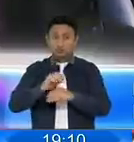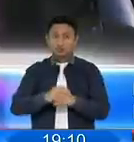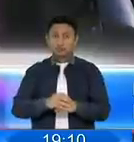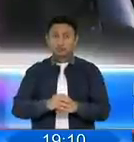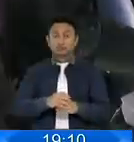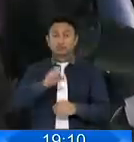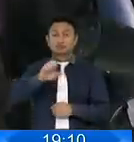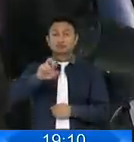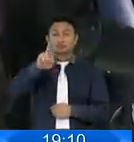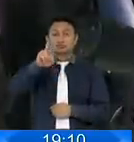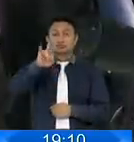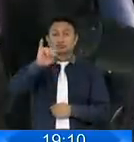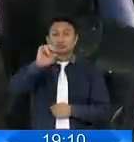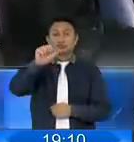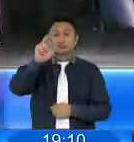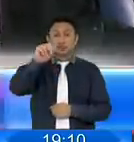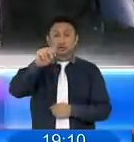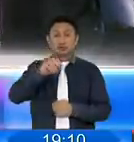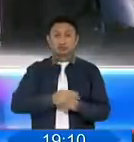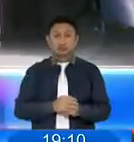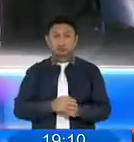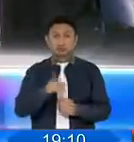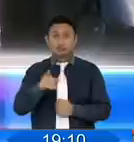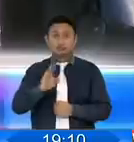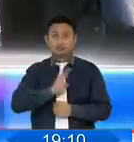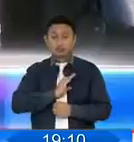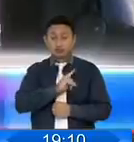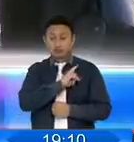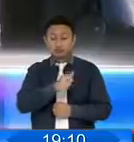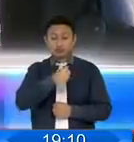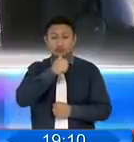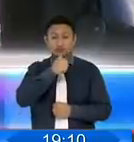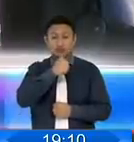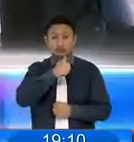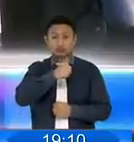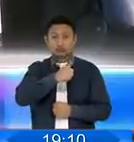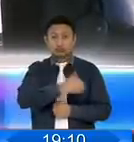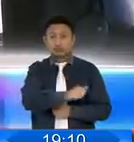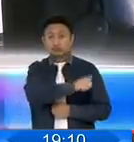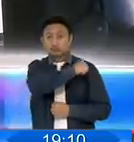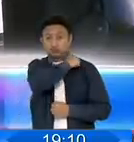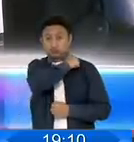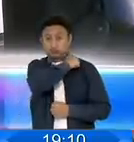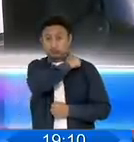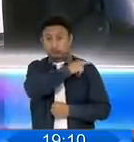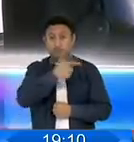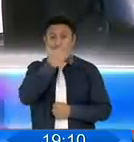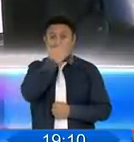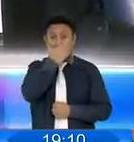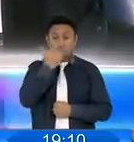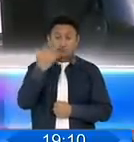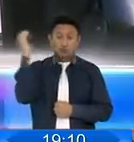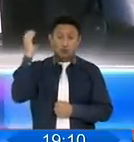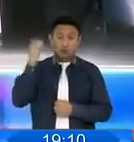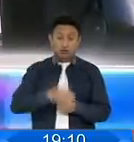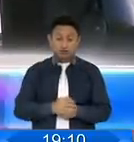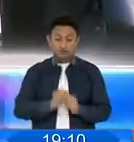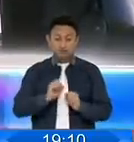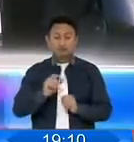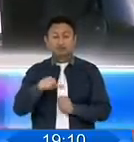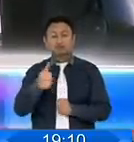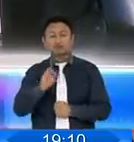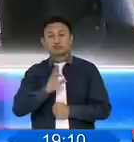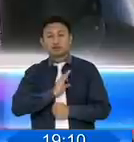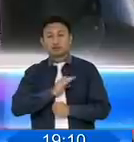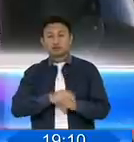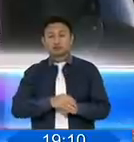es el experto en secuestros en Colombia, vamos a tener peritos importantes, hemos solicitado el testimonio de Diego